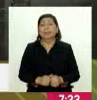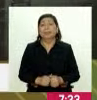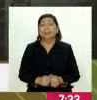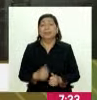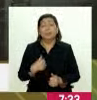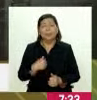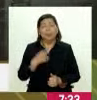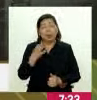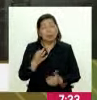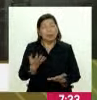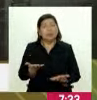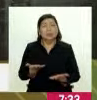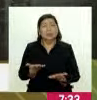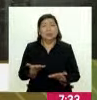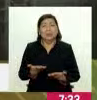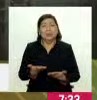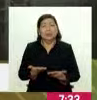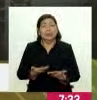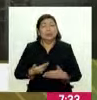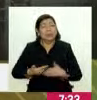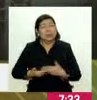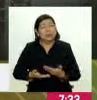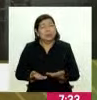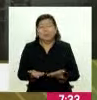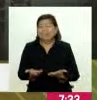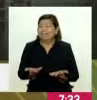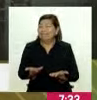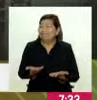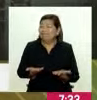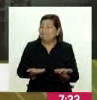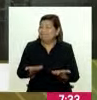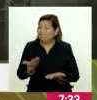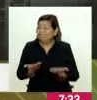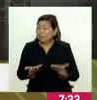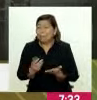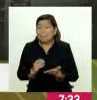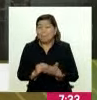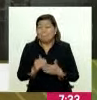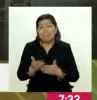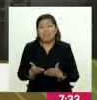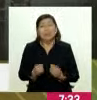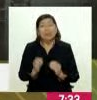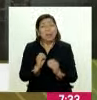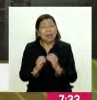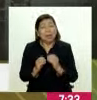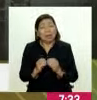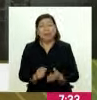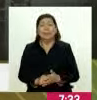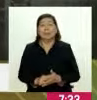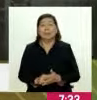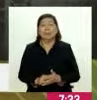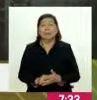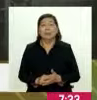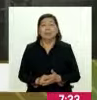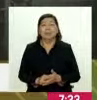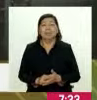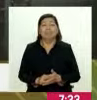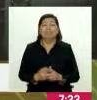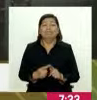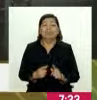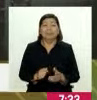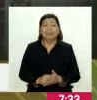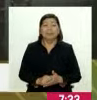creo que en las circunstancias que hemos atravesado constituye un paliativo, más allá de una reparación hacia lo que, bueno, en algunos